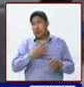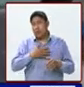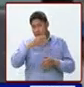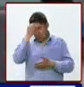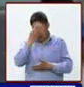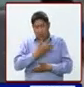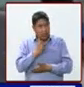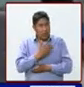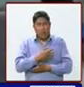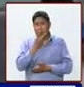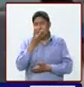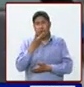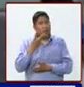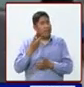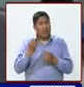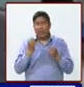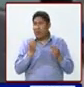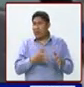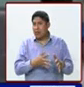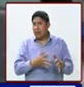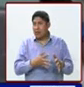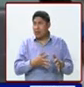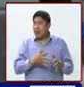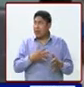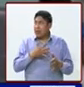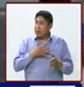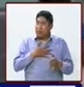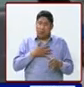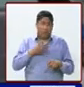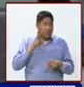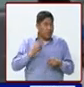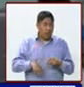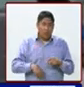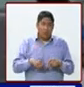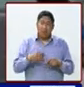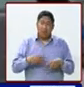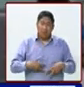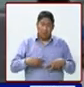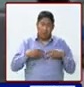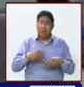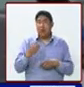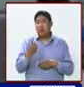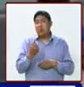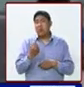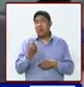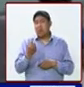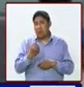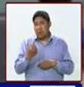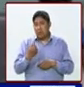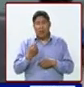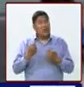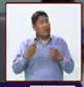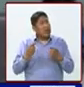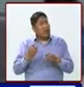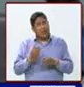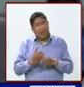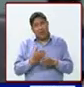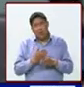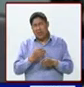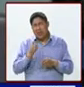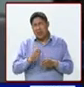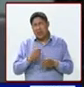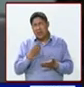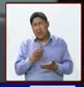tengo 2 hijos. Ellos a mí prácticamente solos. Ay, me estoy recuperando, pero necesito